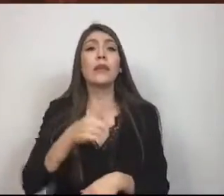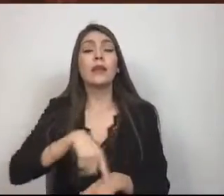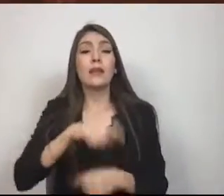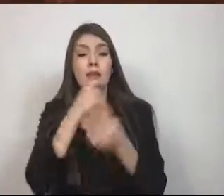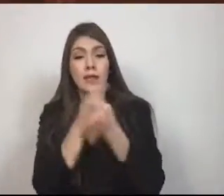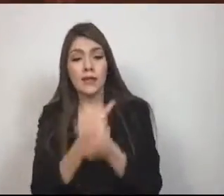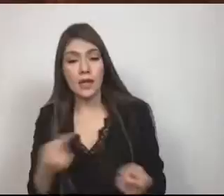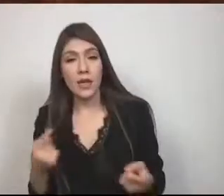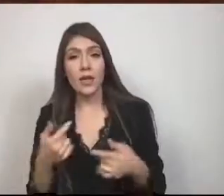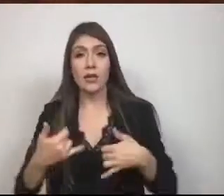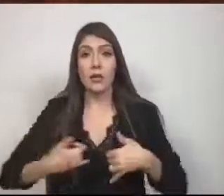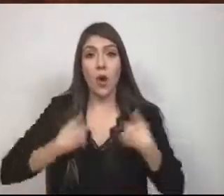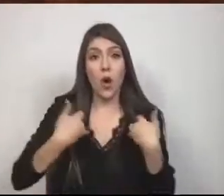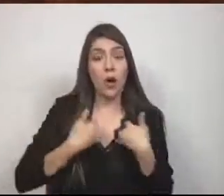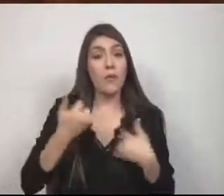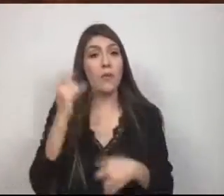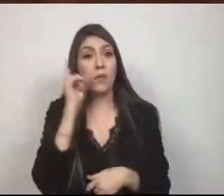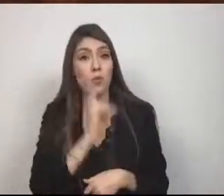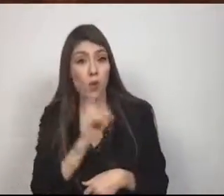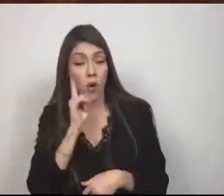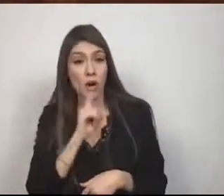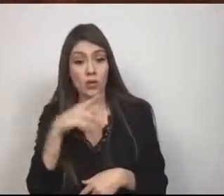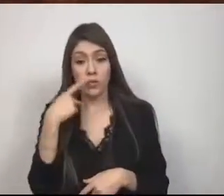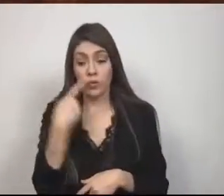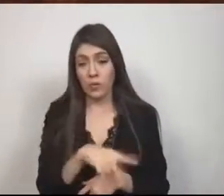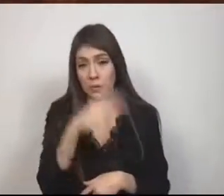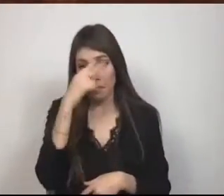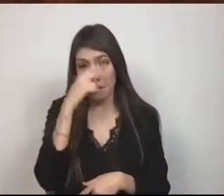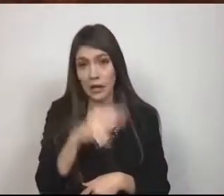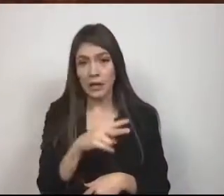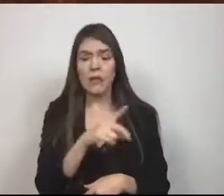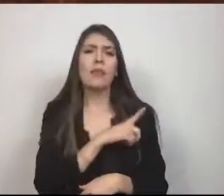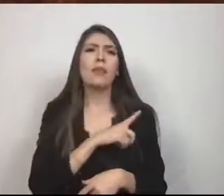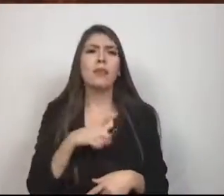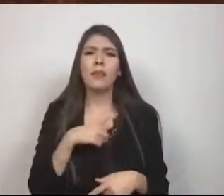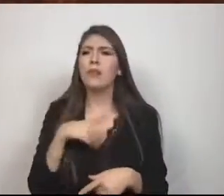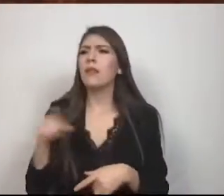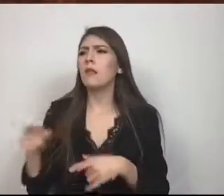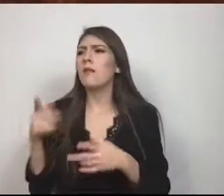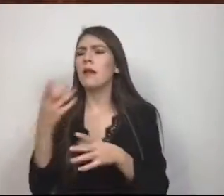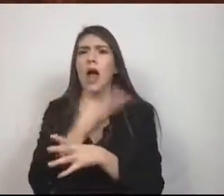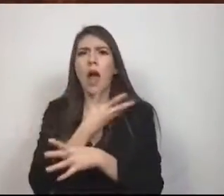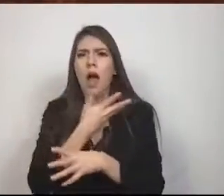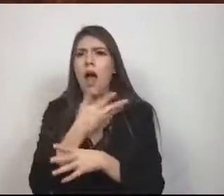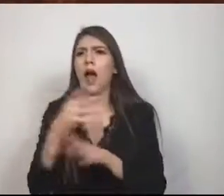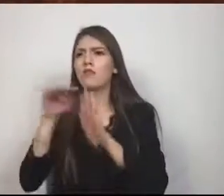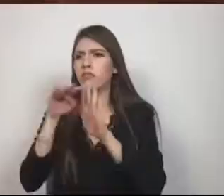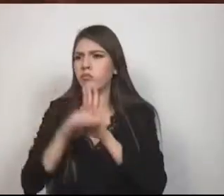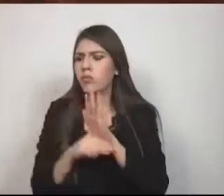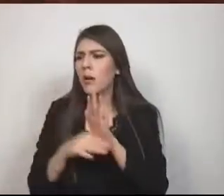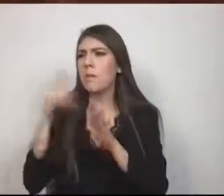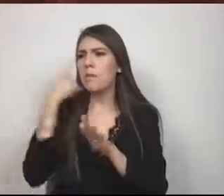mujeres mexiquenses dispongan de los mecanismos para prevenir y sancionar la violencia contra ellas